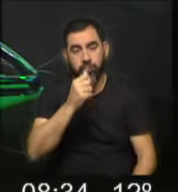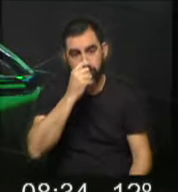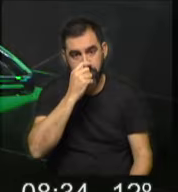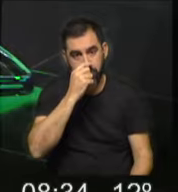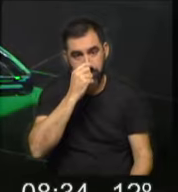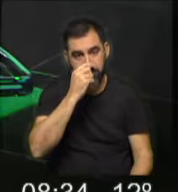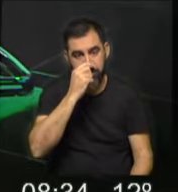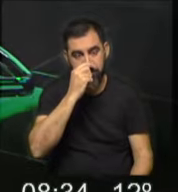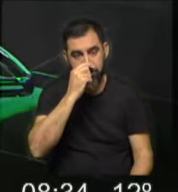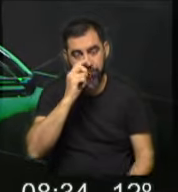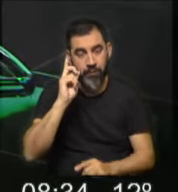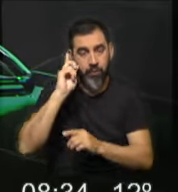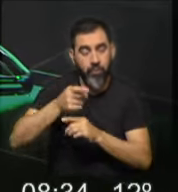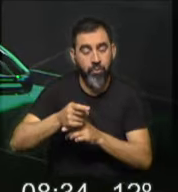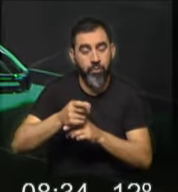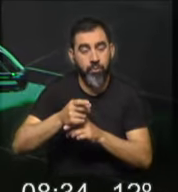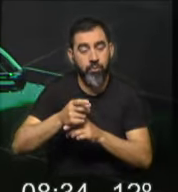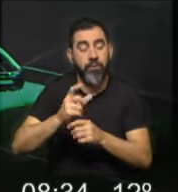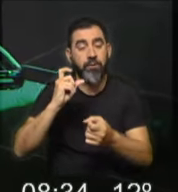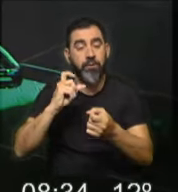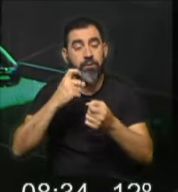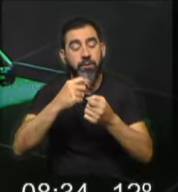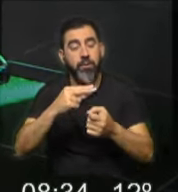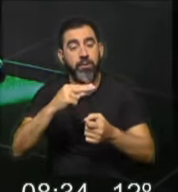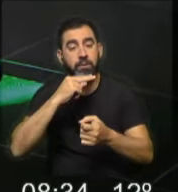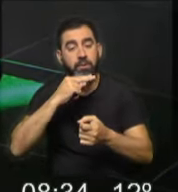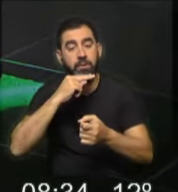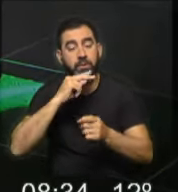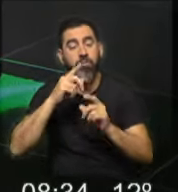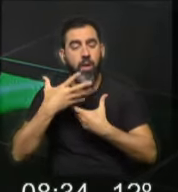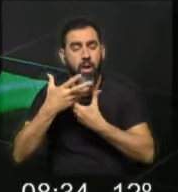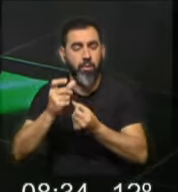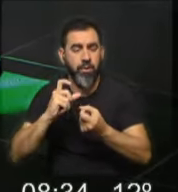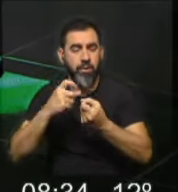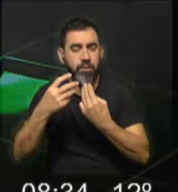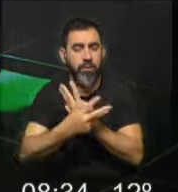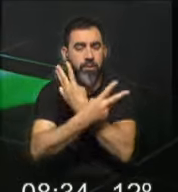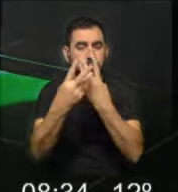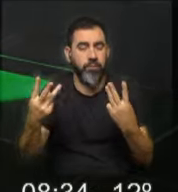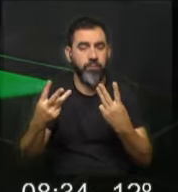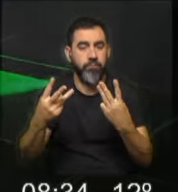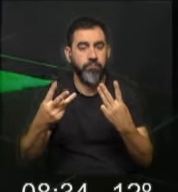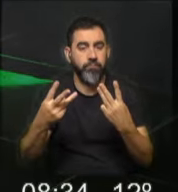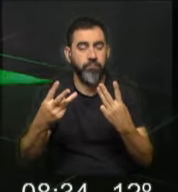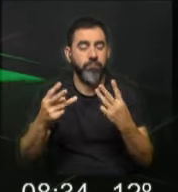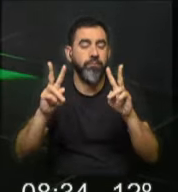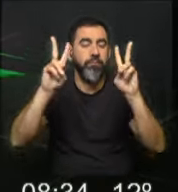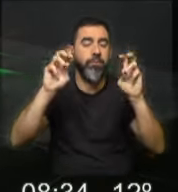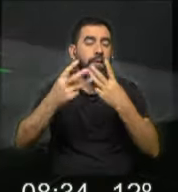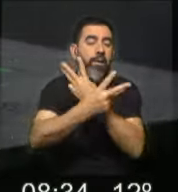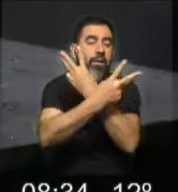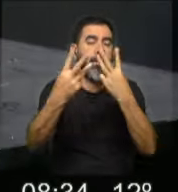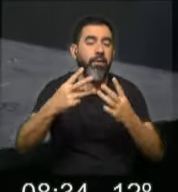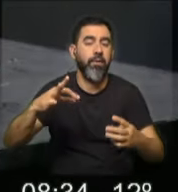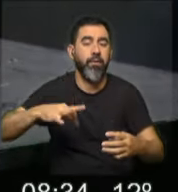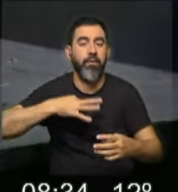una decisión de la urra Pero además respaldada por todo el movimiento sindical de trazar los rasgos más generales de la